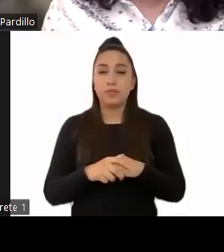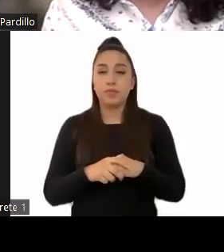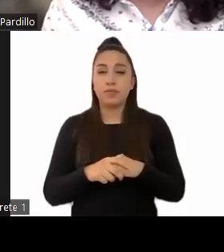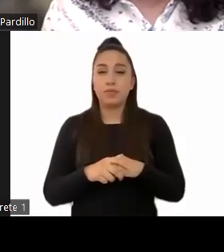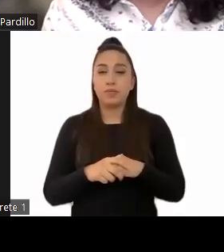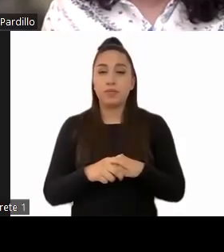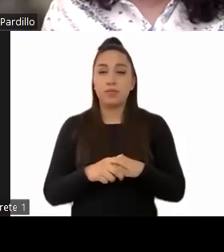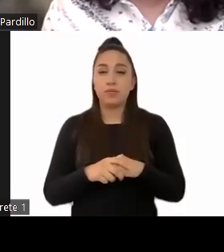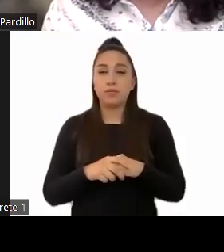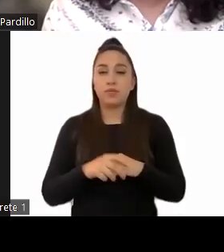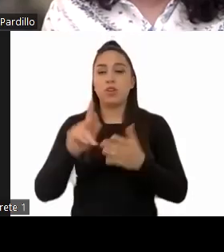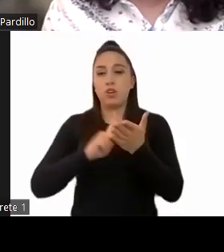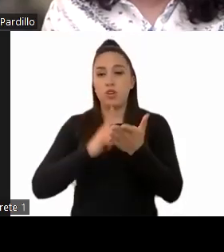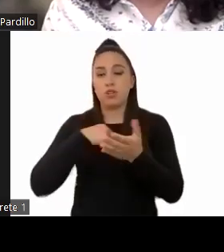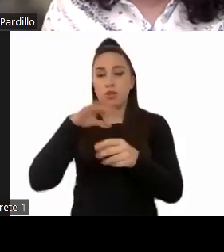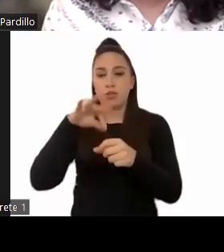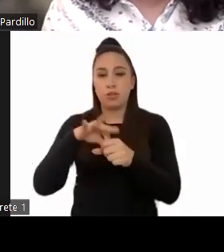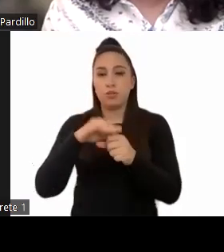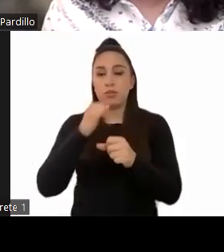reitero el sentido de la votación.